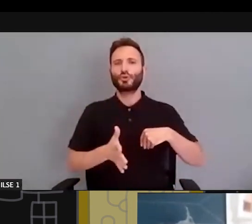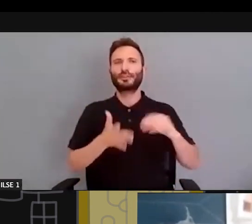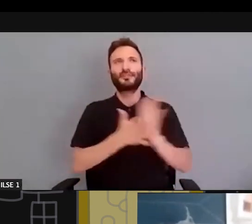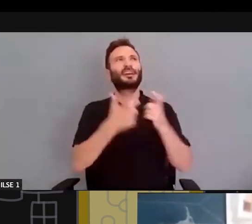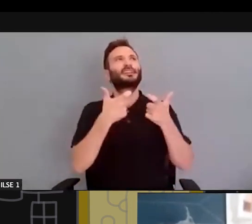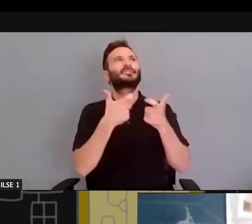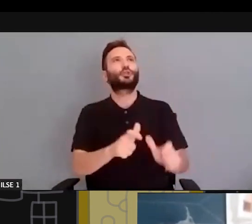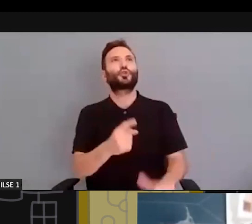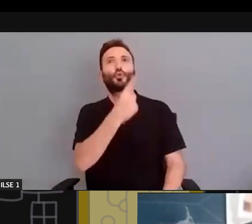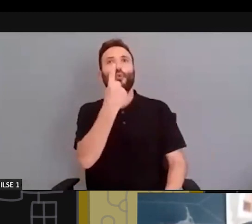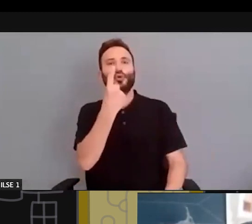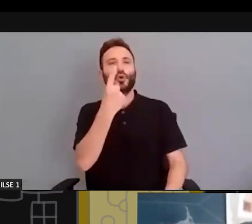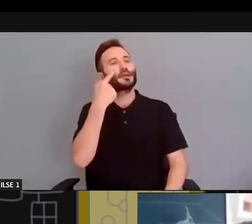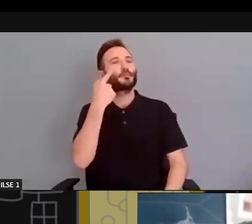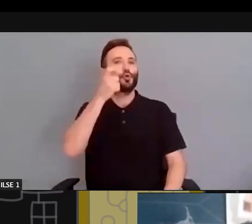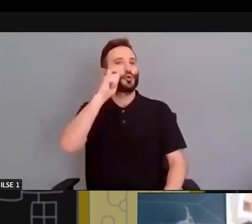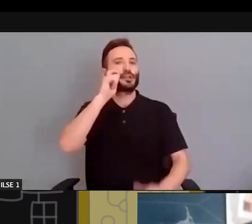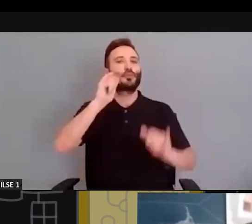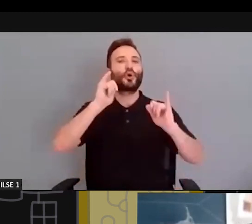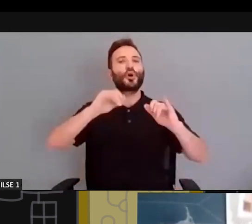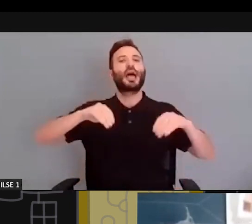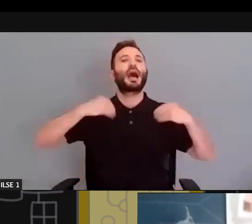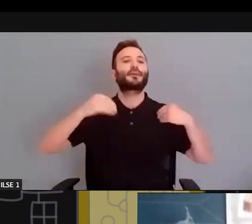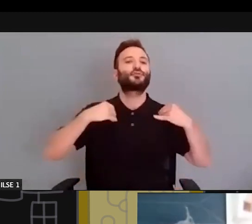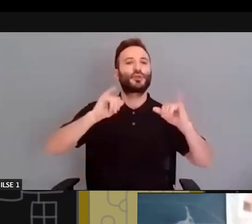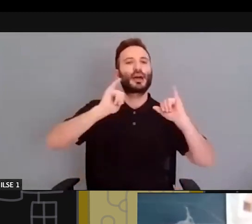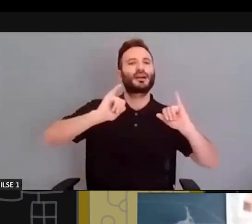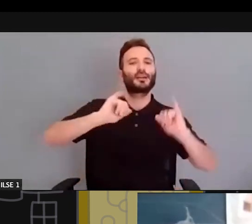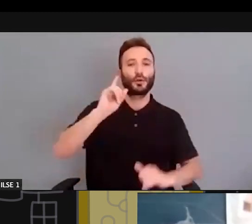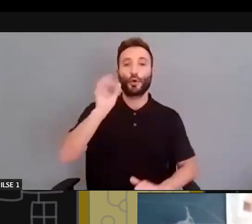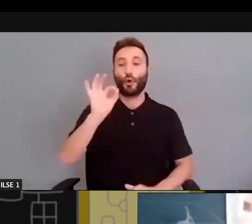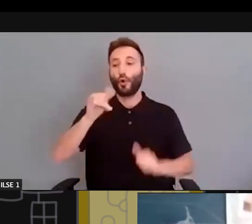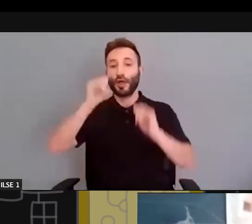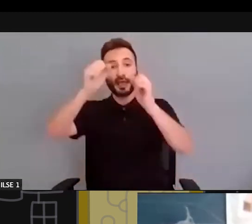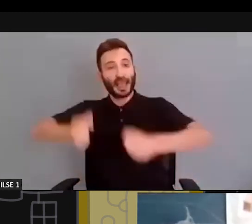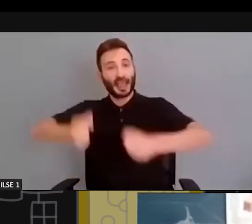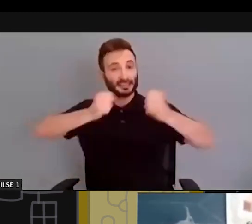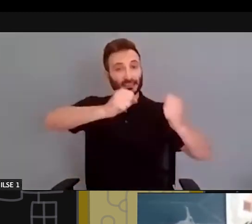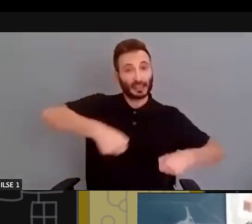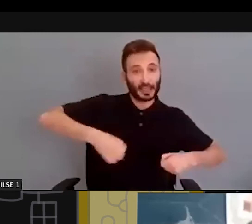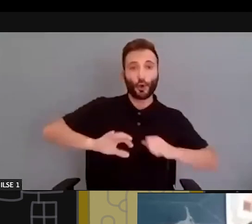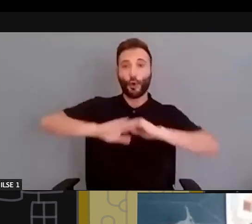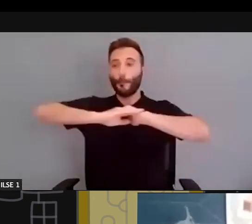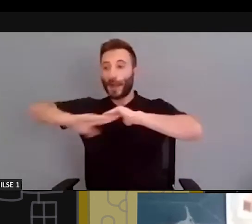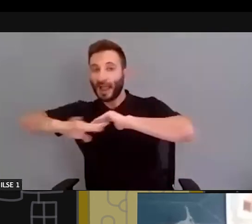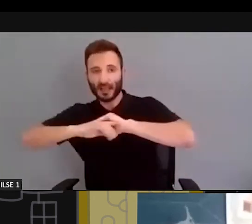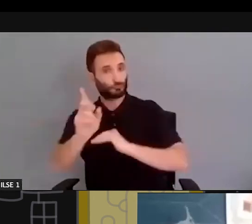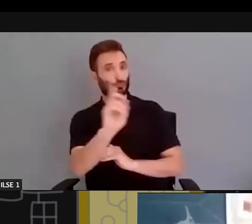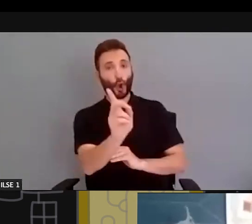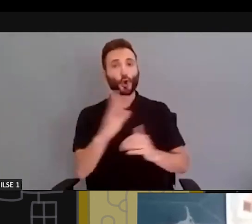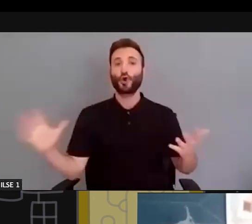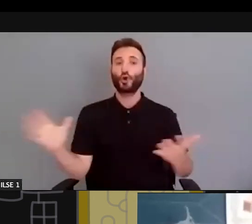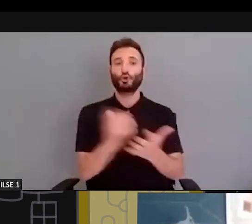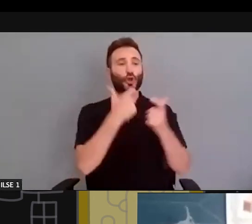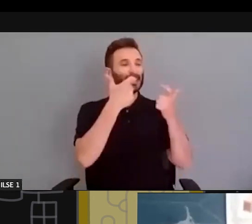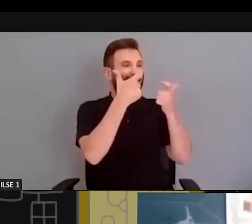el turismo de aventura, no eran estaciones de esquí o las playas, no. Tocábamos a todas y cada uno de los